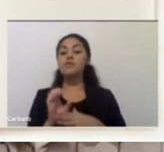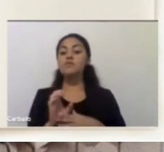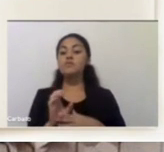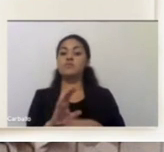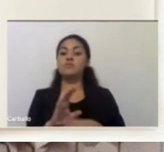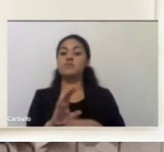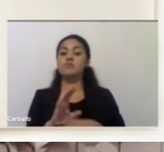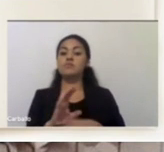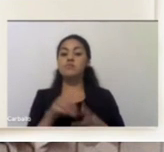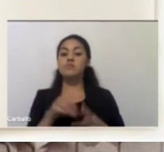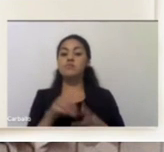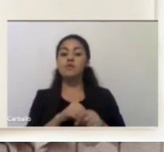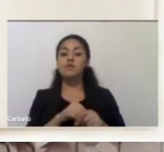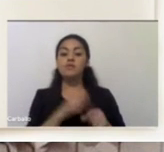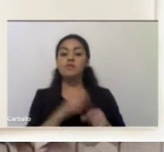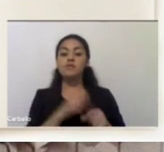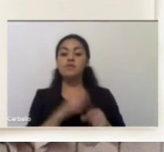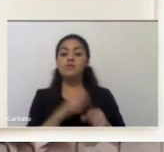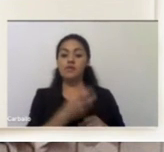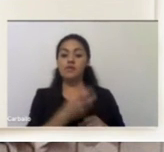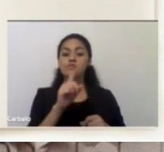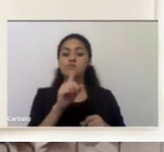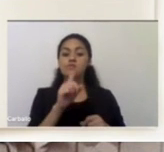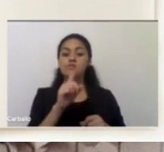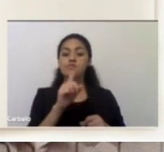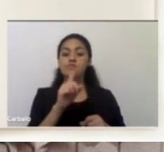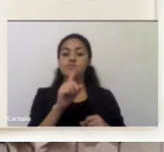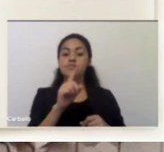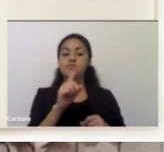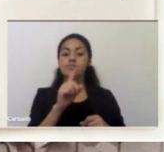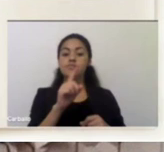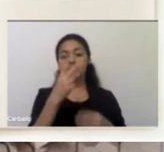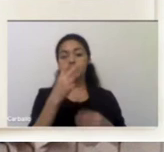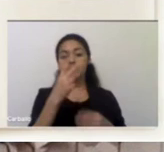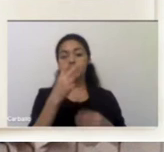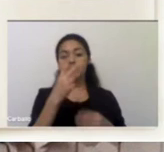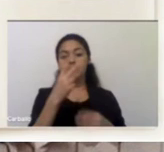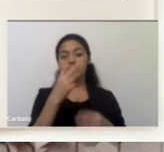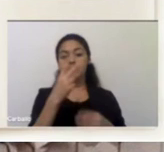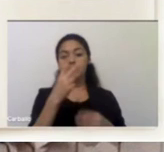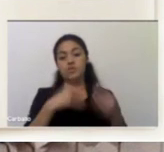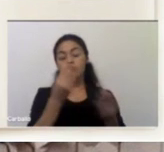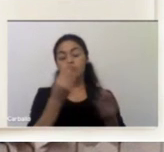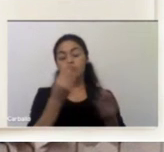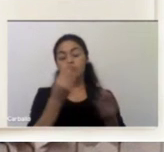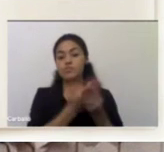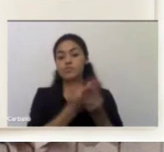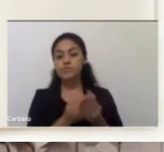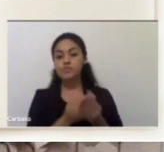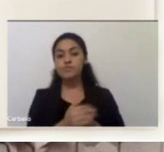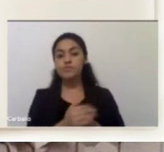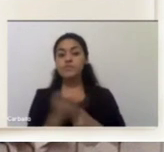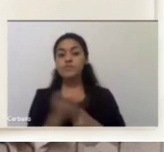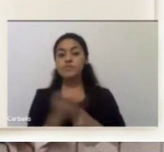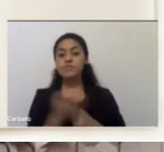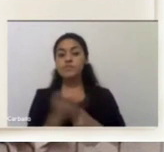siguiente. Primero, se declara la nulidad de la votación recibida en las 52 casillas precisadas en el apartado